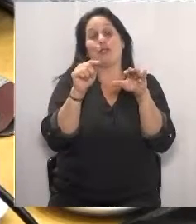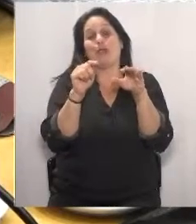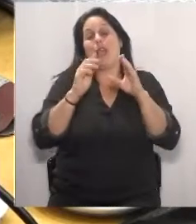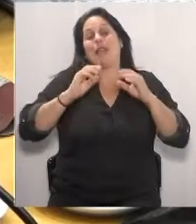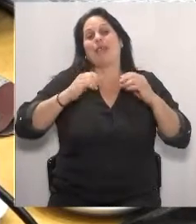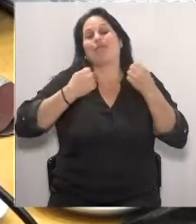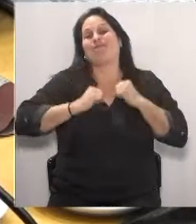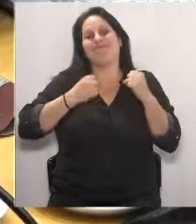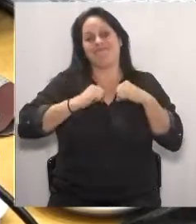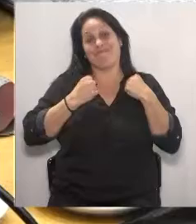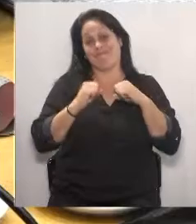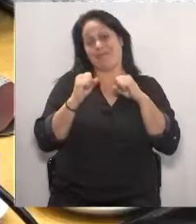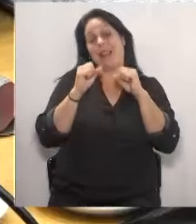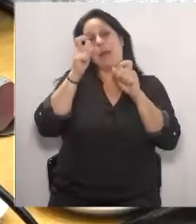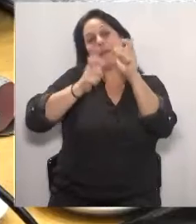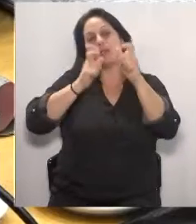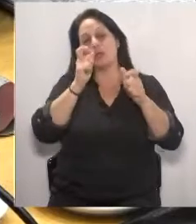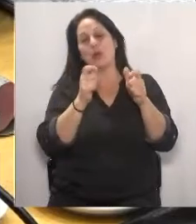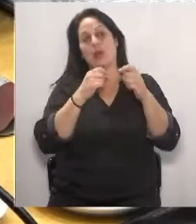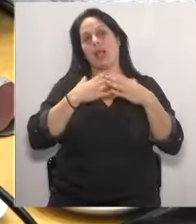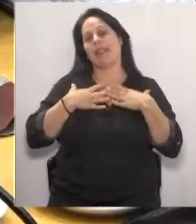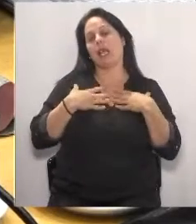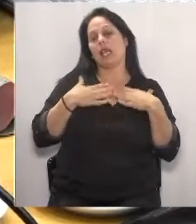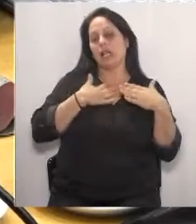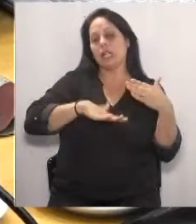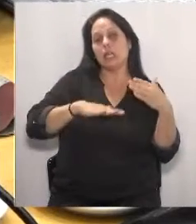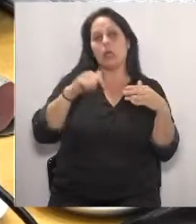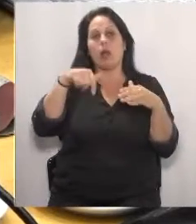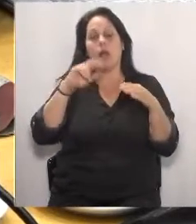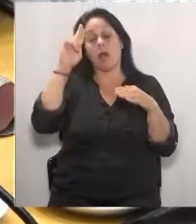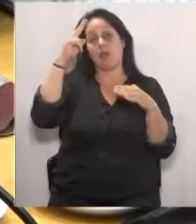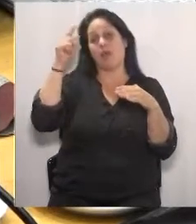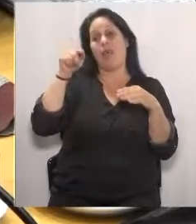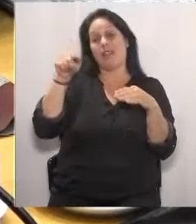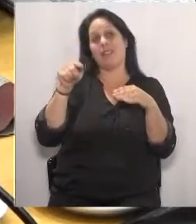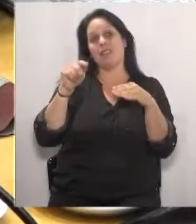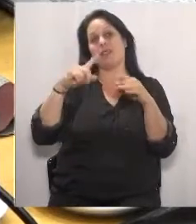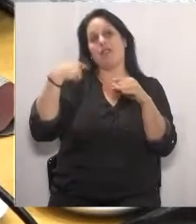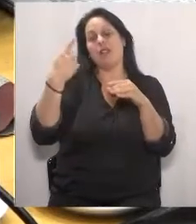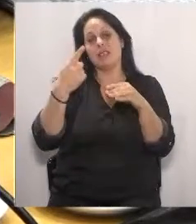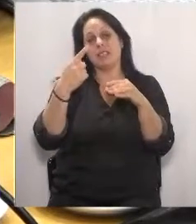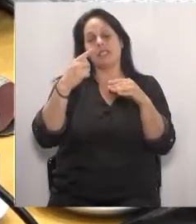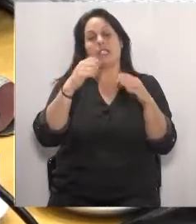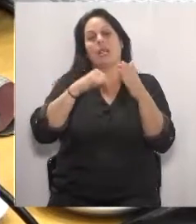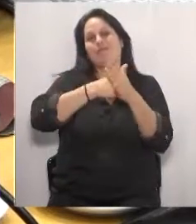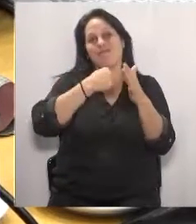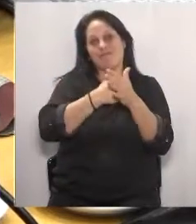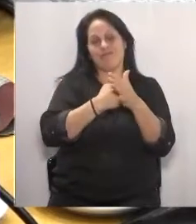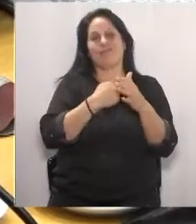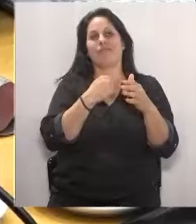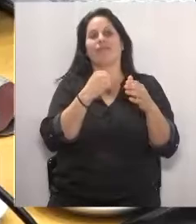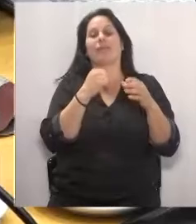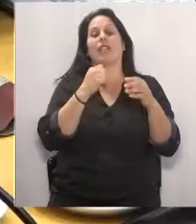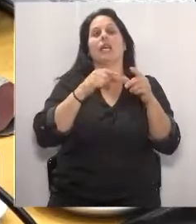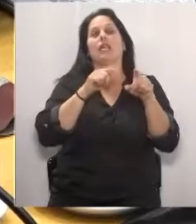Mientras la mayoría dormía, ellos se levantaban, cargaban con la mochila de sus sueños, que les daba la fuerza para vencer sus propios límites, desafiaban